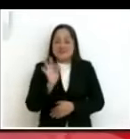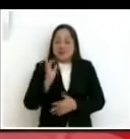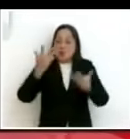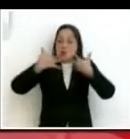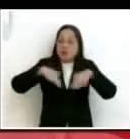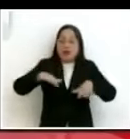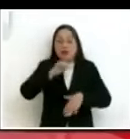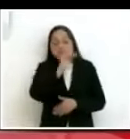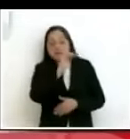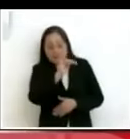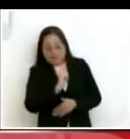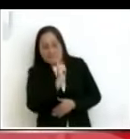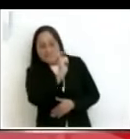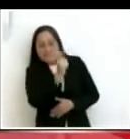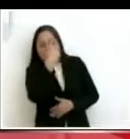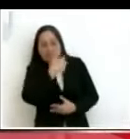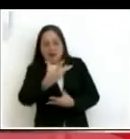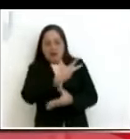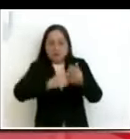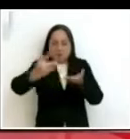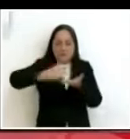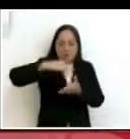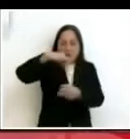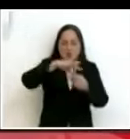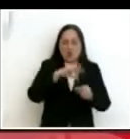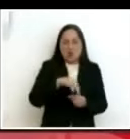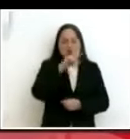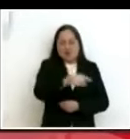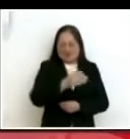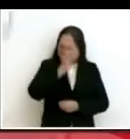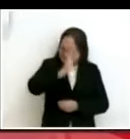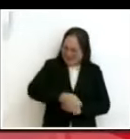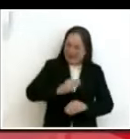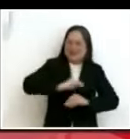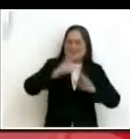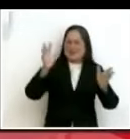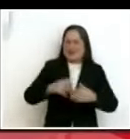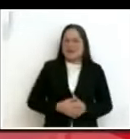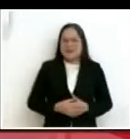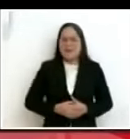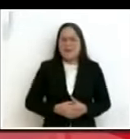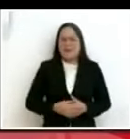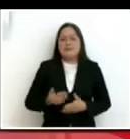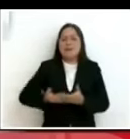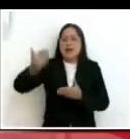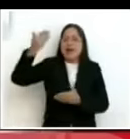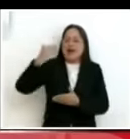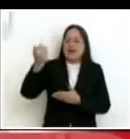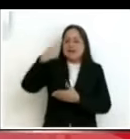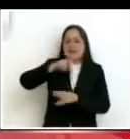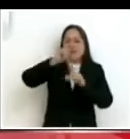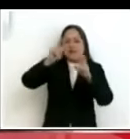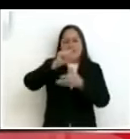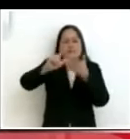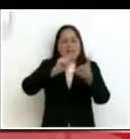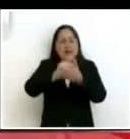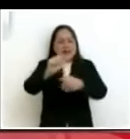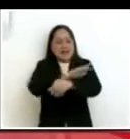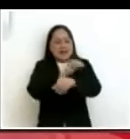ofrecido dinero para apoyar esta iniciativa, serían ustedes sus mejores defensores, como hicieron en la reforma